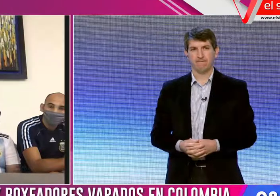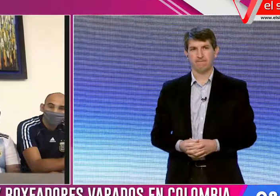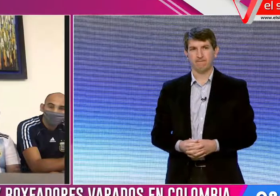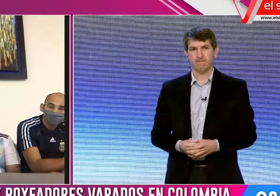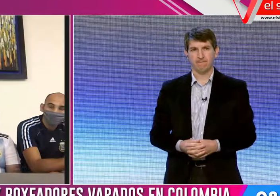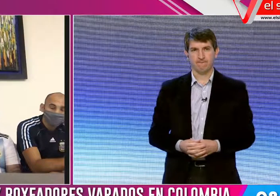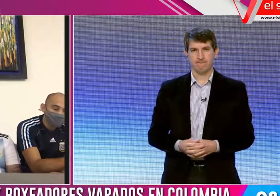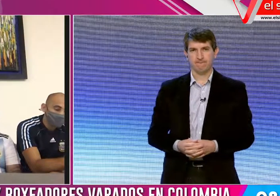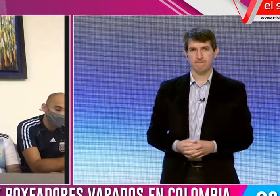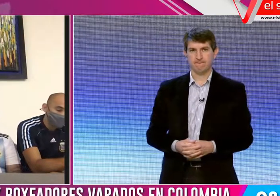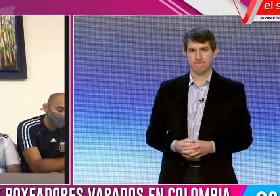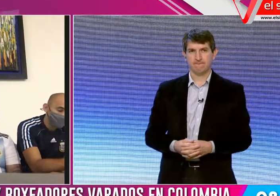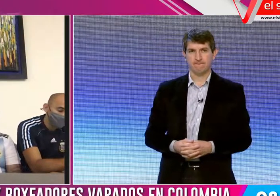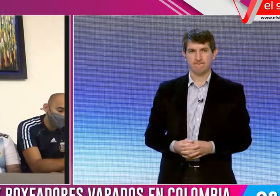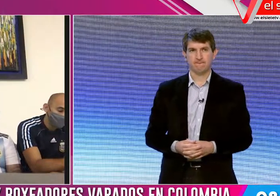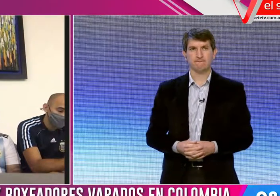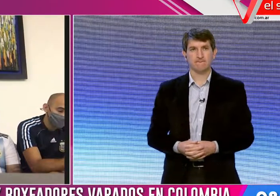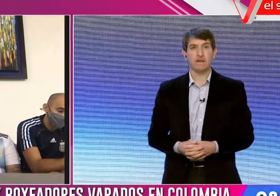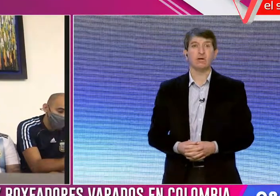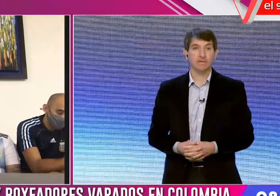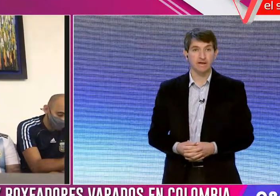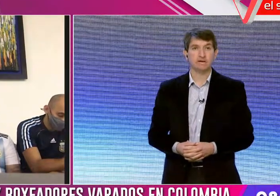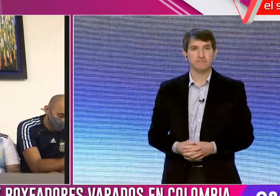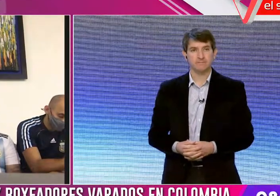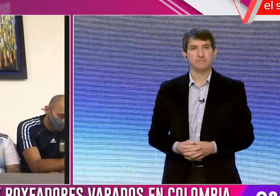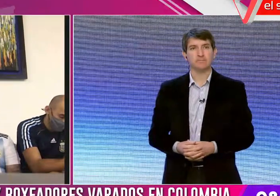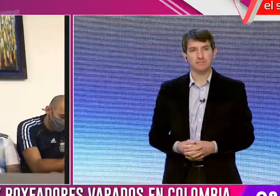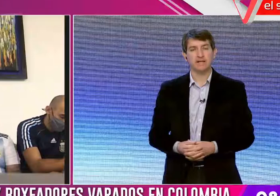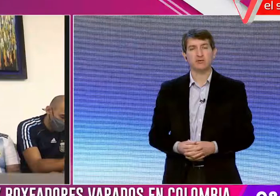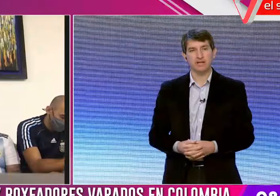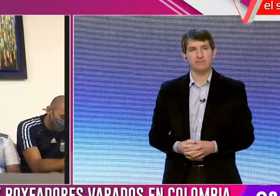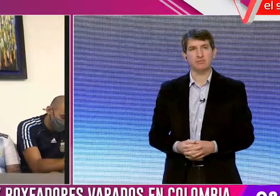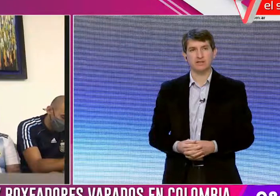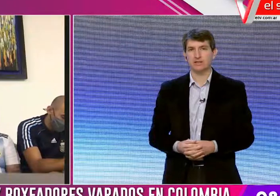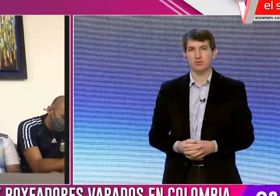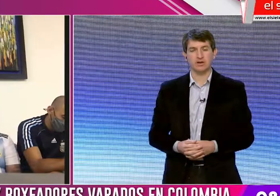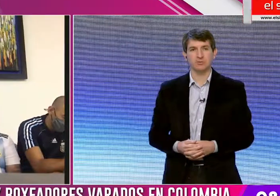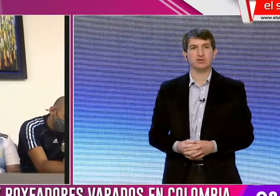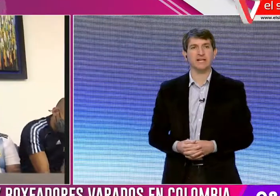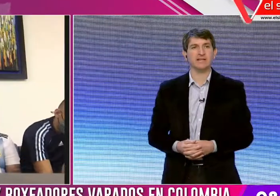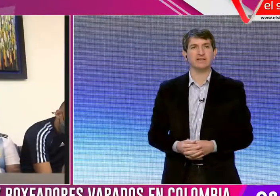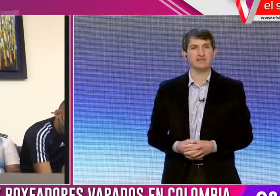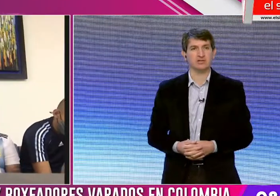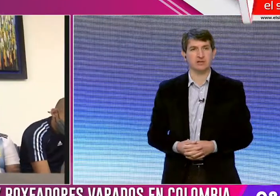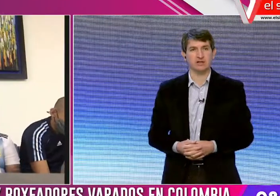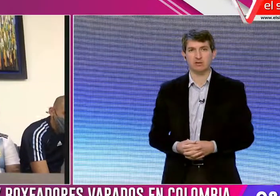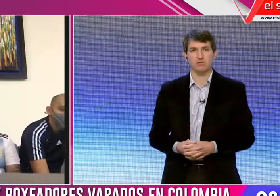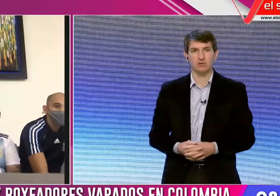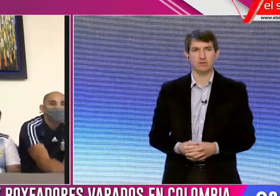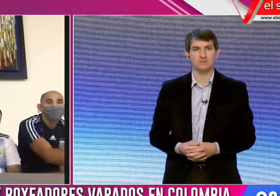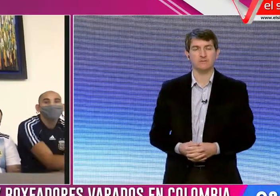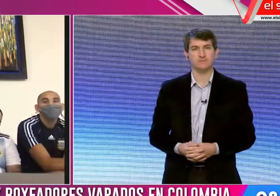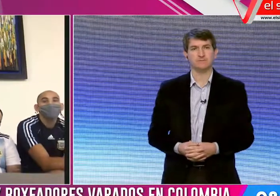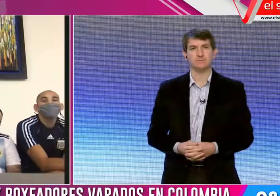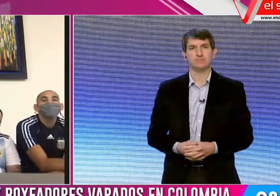Venimos a trabajar como trabaja la selección argentina. Claro, selección, ahí está. Mirá qué buen ejemplo pusiste, tal cual. Como sale y entra el seleccionado argentino de